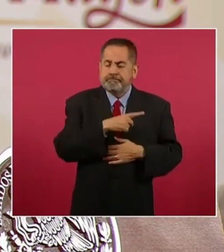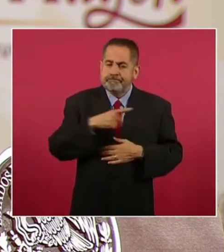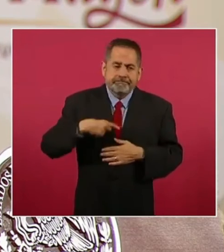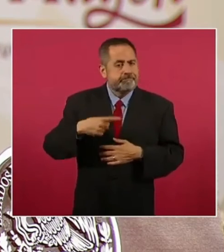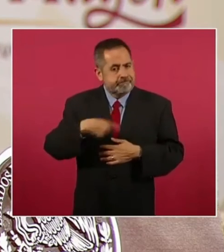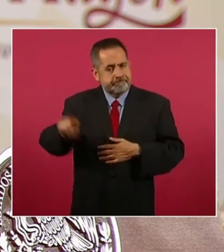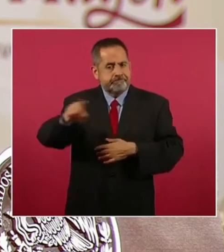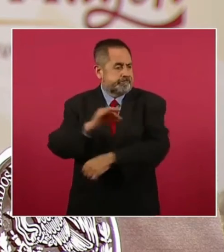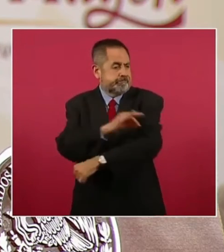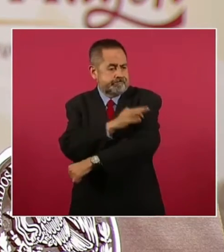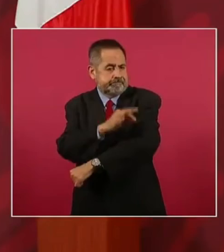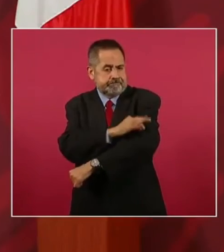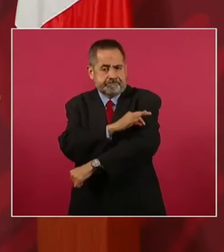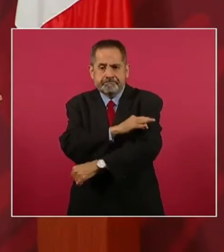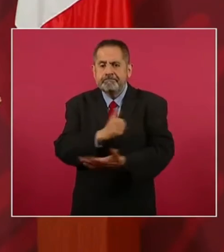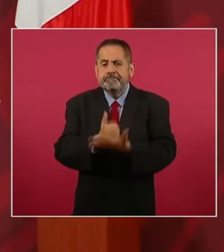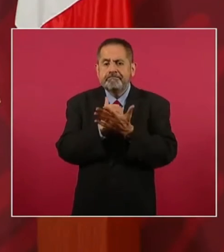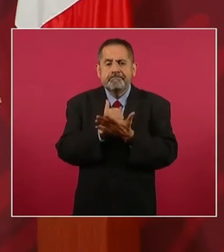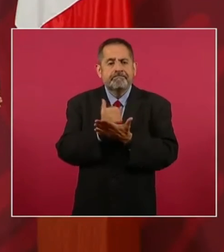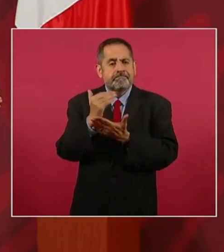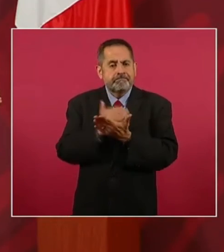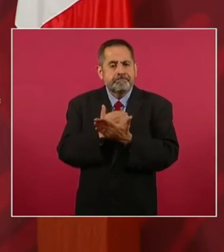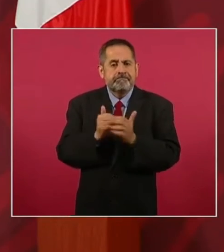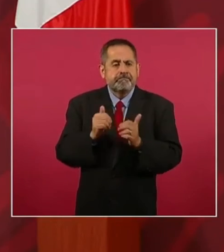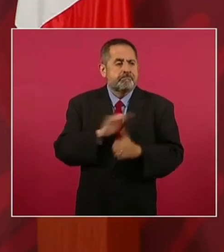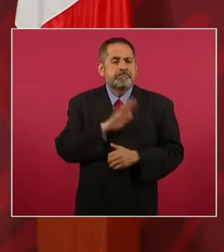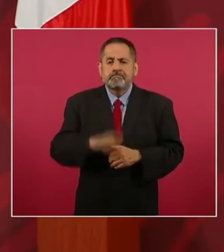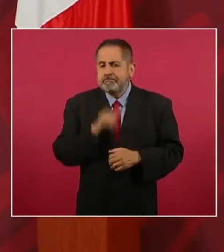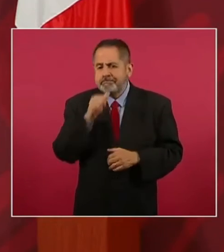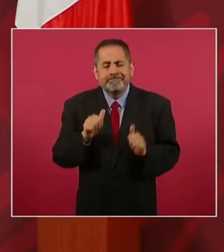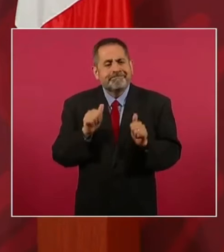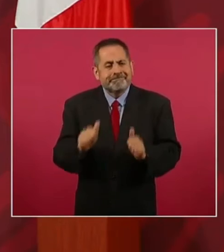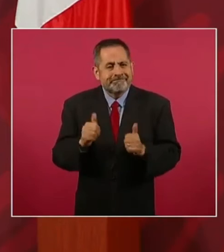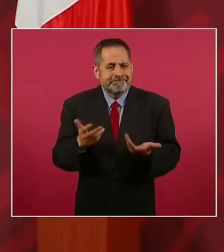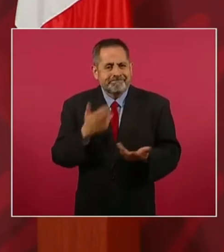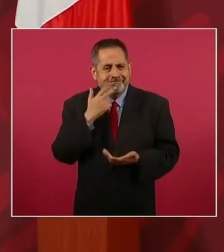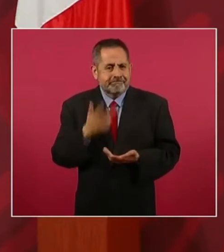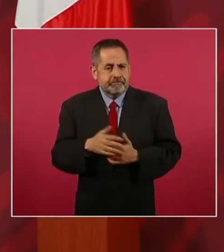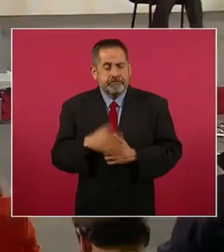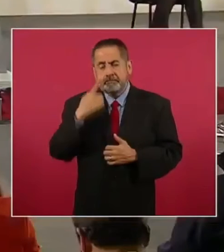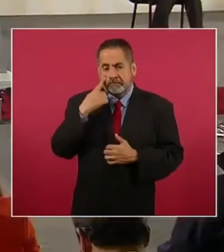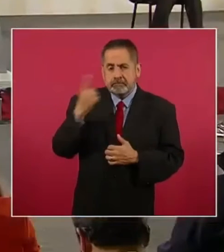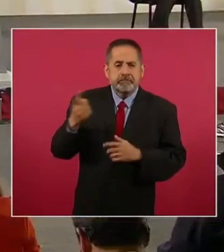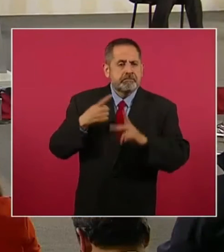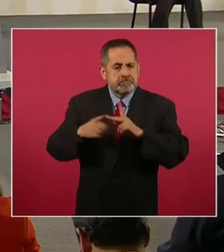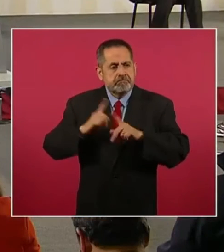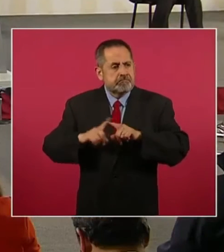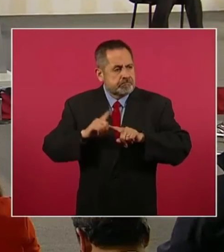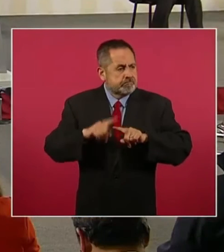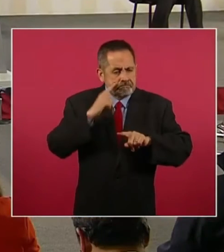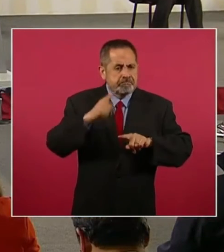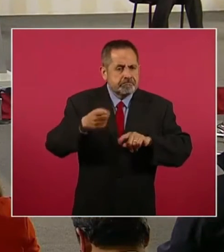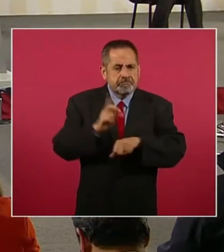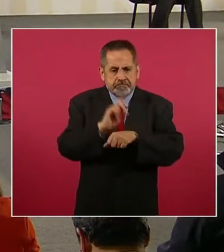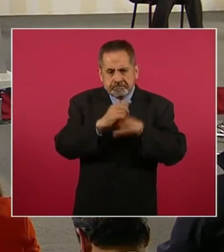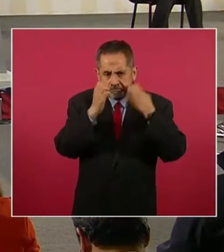Vacunarse disminuye la probabilidad de morir. Esto lo podemos ver con los distintos análisis especiales que vamos realizando,